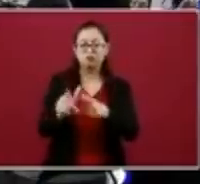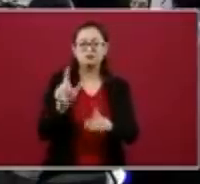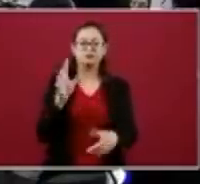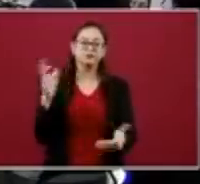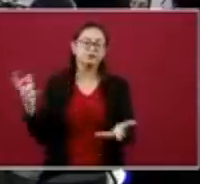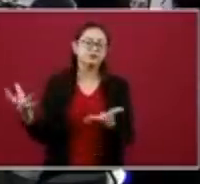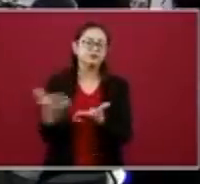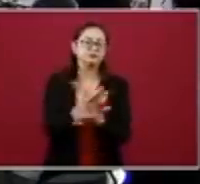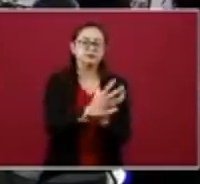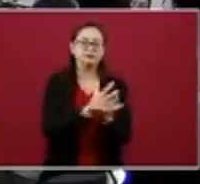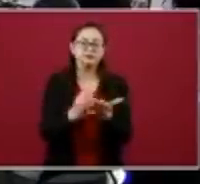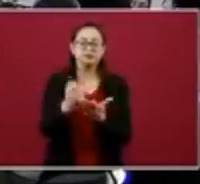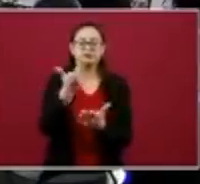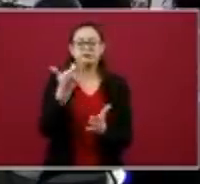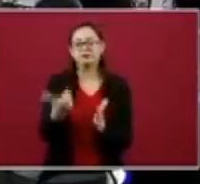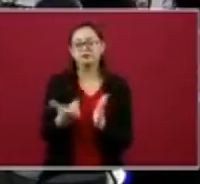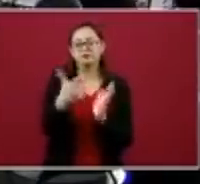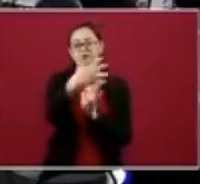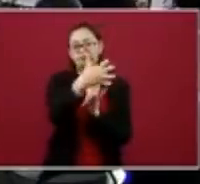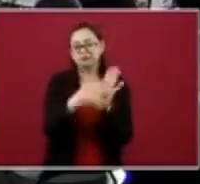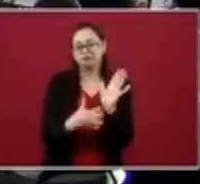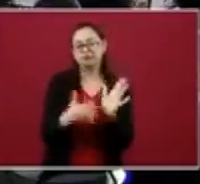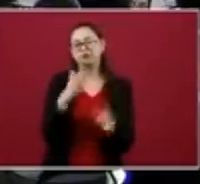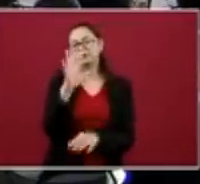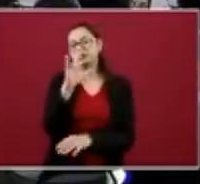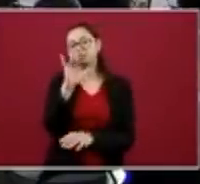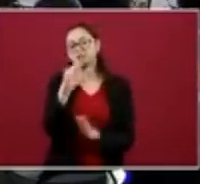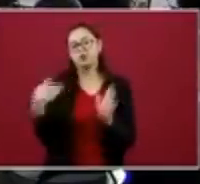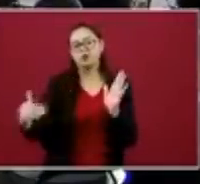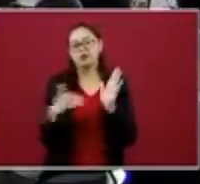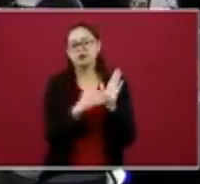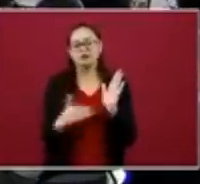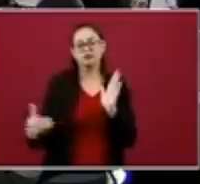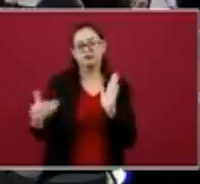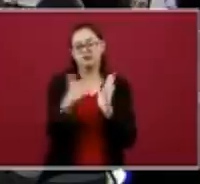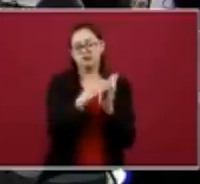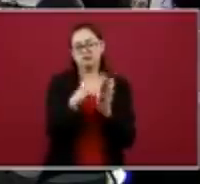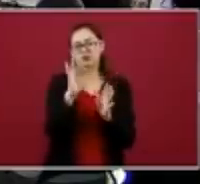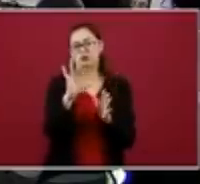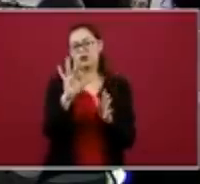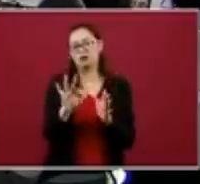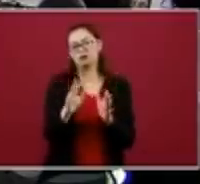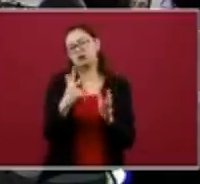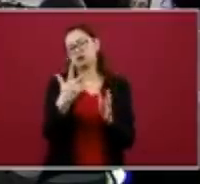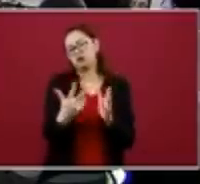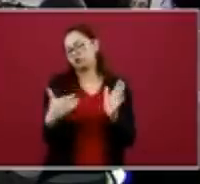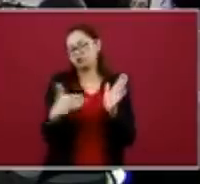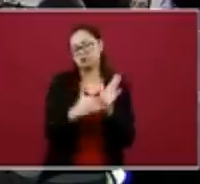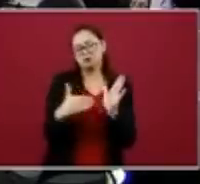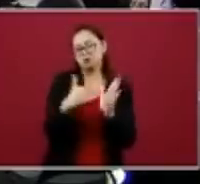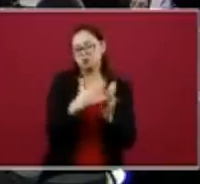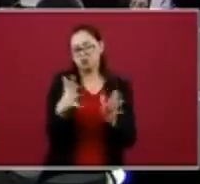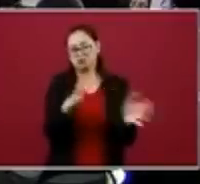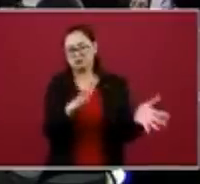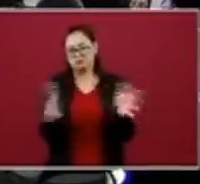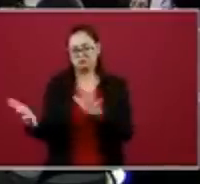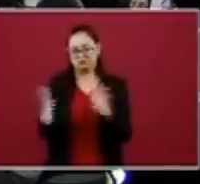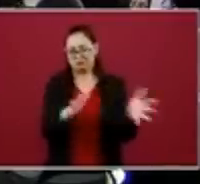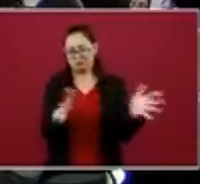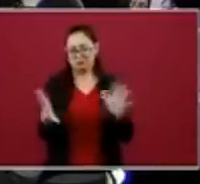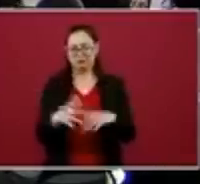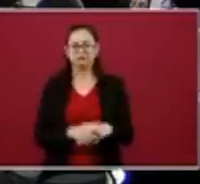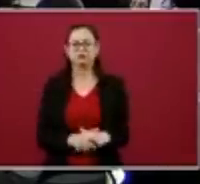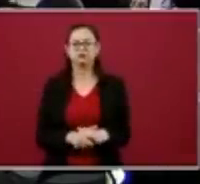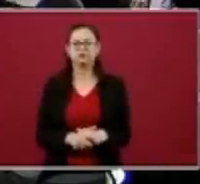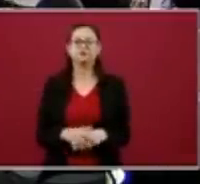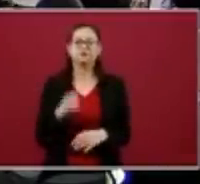alcanzaríamos un ahorro de muy cercano a los 50,000 millones, 48,000 millones de pesos. Desde luego, este